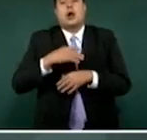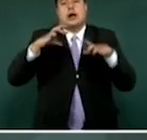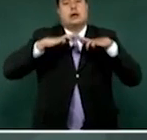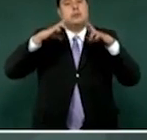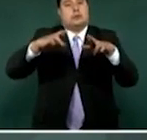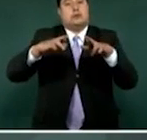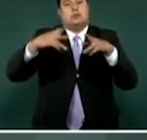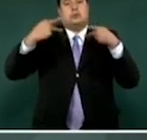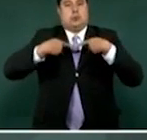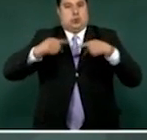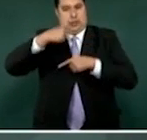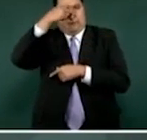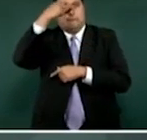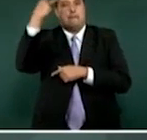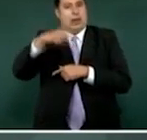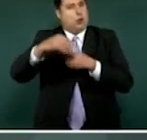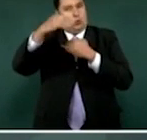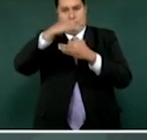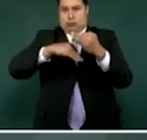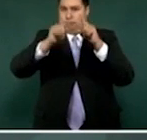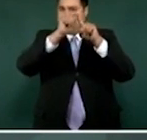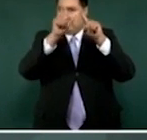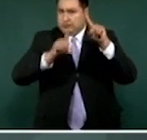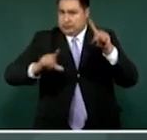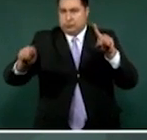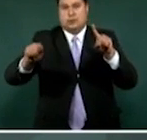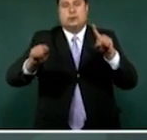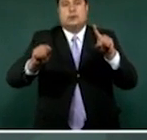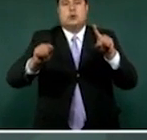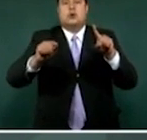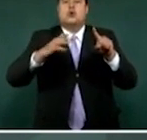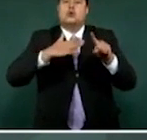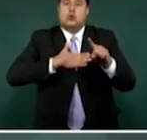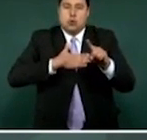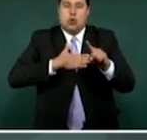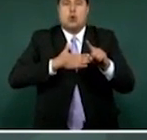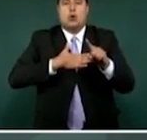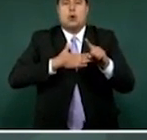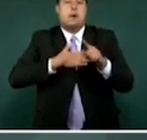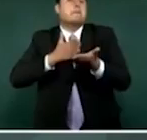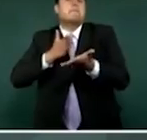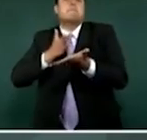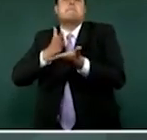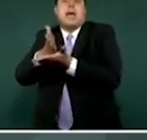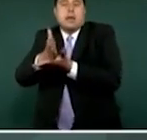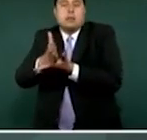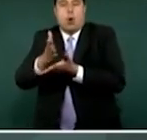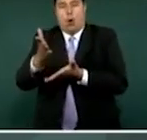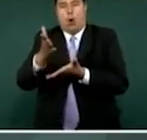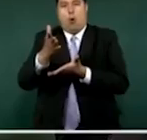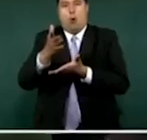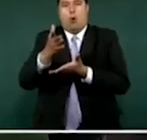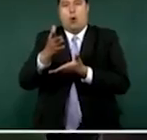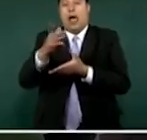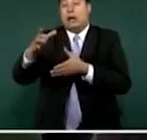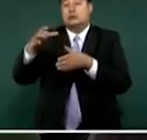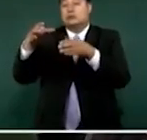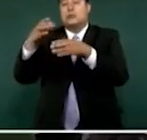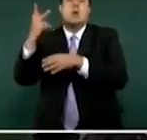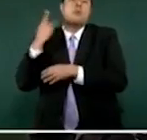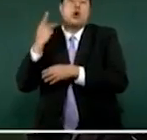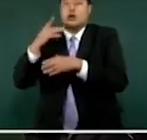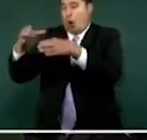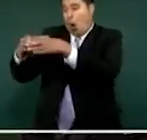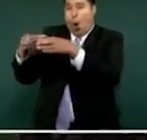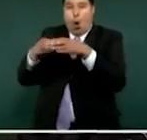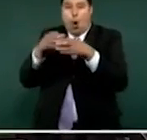los mexicanos y no puedo meterme en asuntos partidistas.